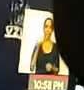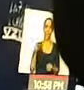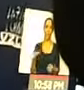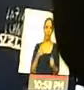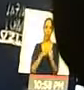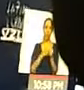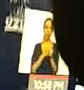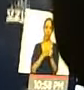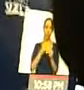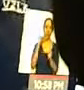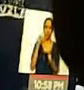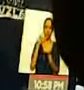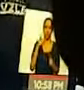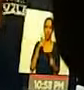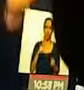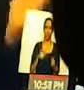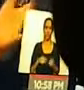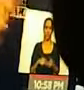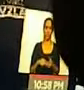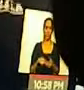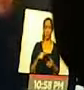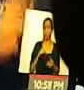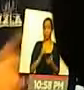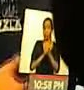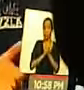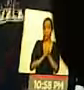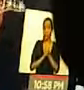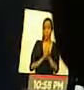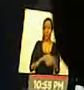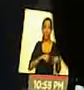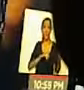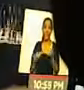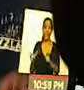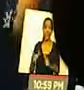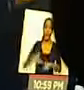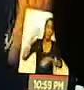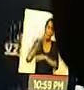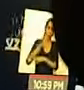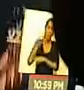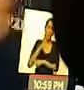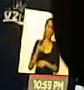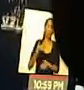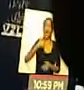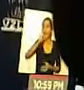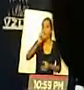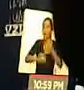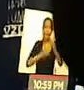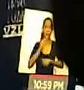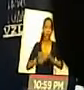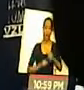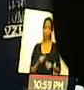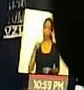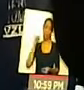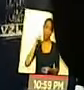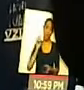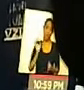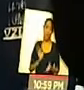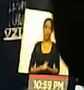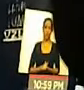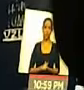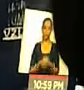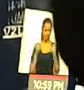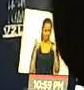Zurda Conducta son compañeros que están dispuestos a caerse a tiro, si hay que caerse a tiro. Es necesario. ¿Me